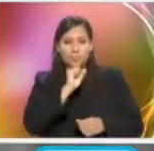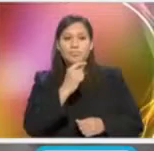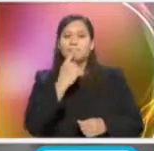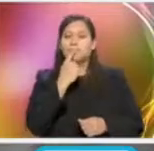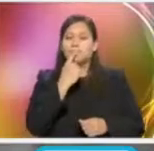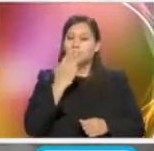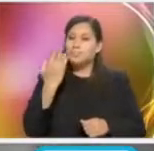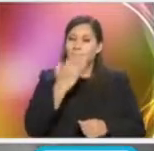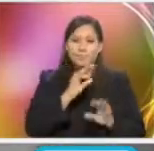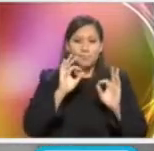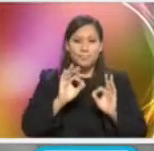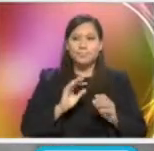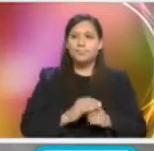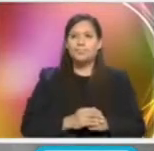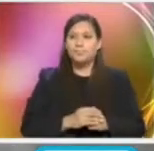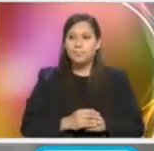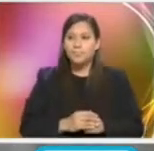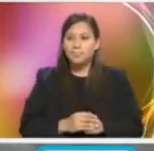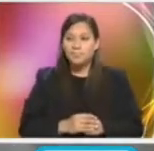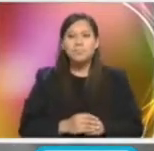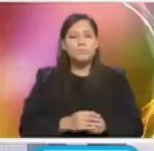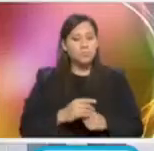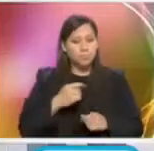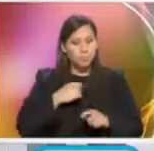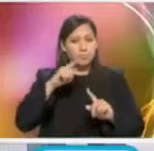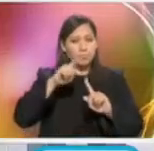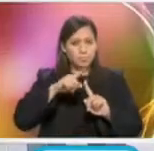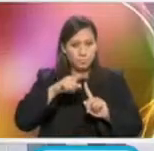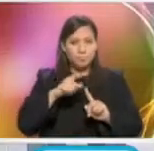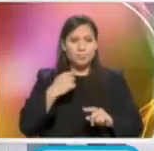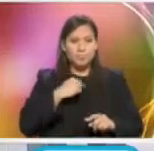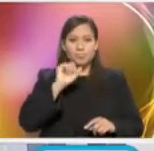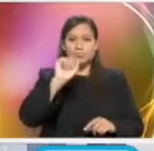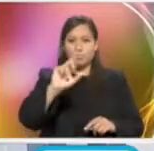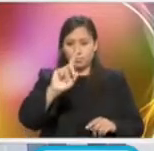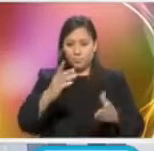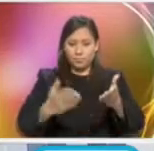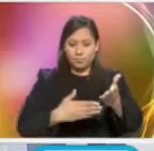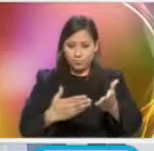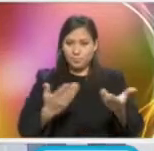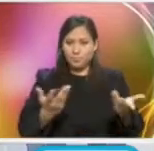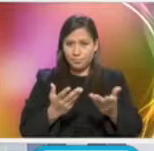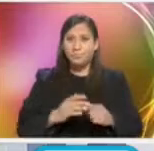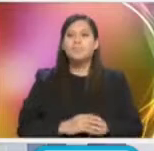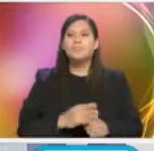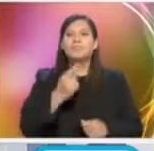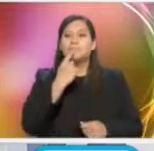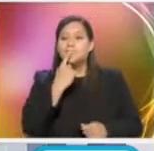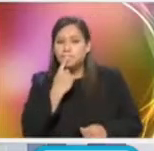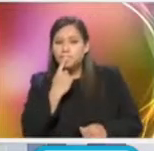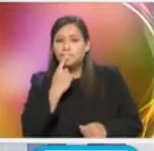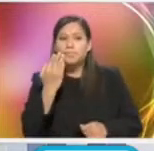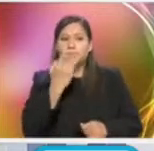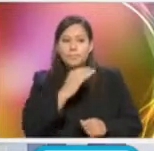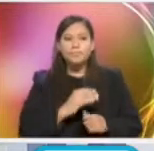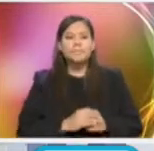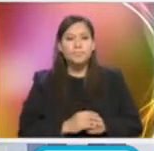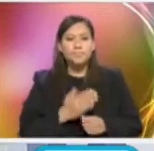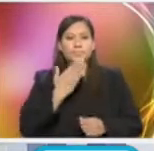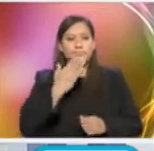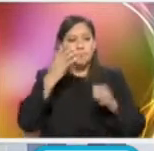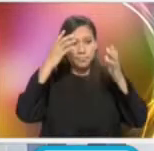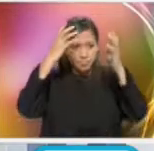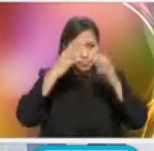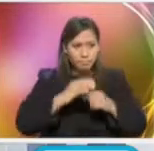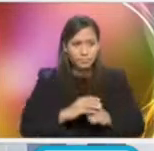sabor. Mira, esa tarea me la voy a llevar para el Sí, fin a de ti que te semana gusta el en mi picante, casa. y le da mucho sabor a las cosas. Muy bien, Chef. Entonces, bueno, vamos a poner